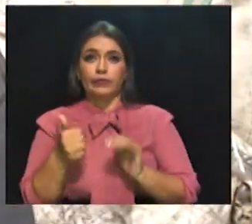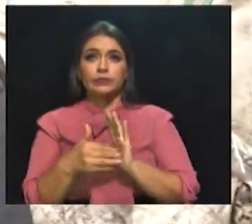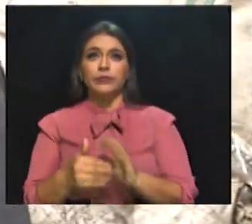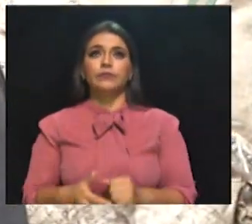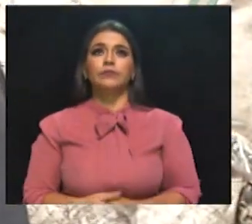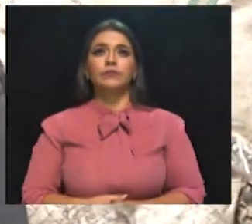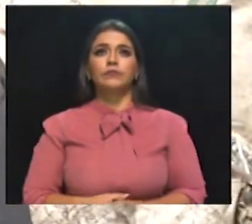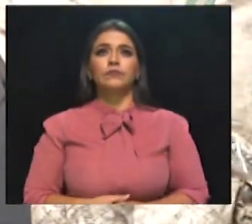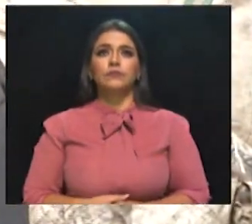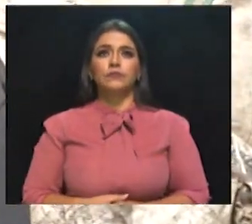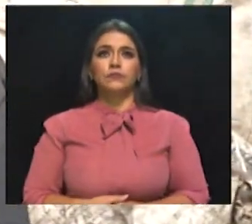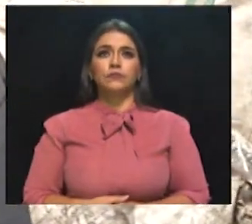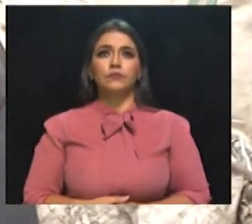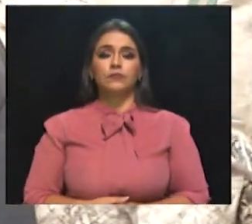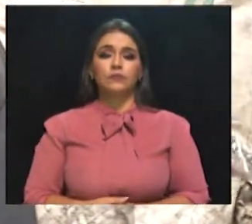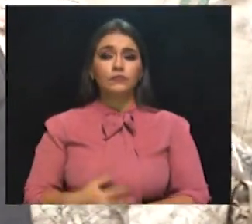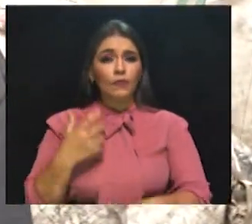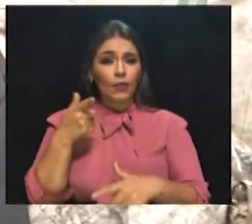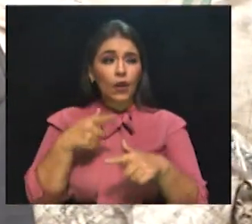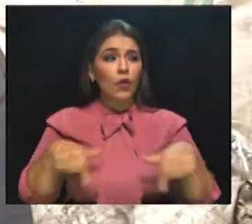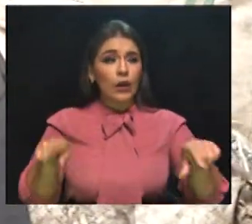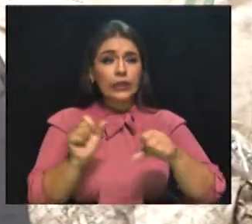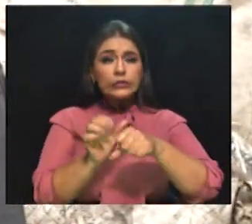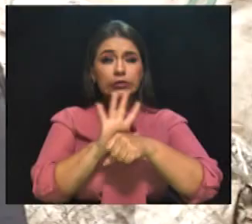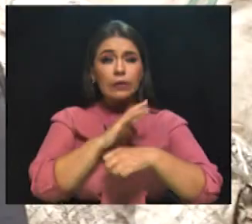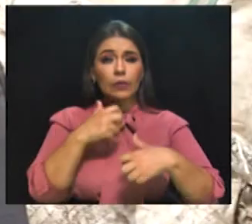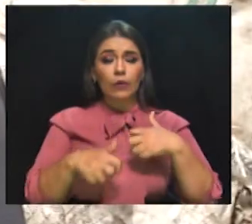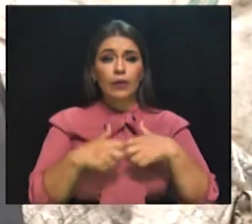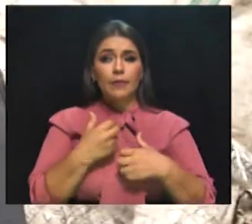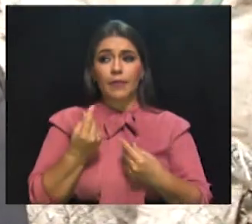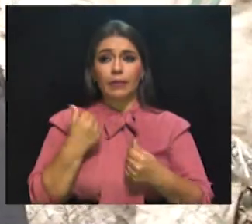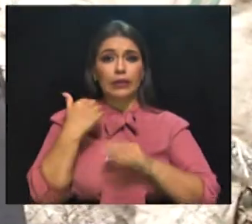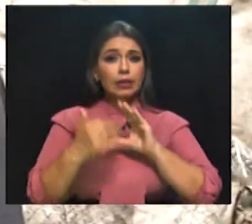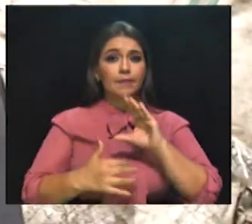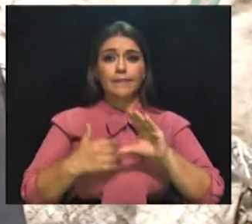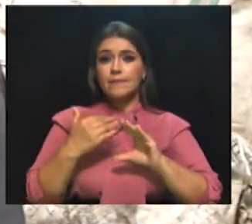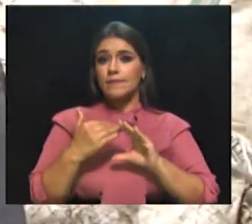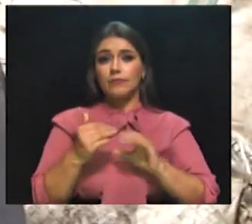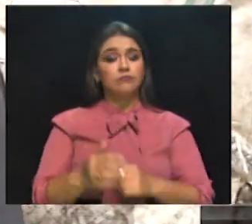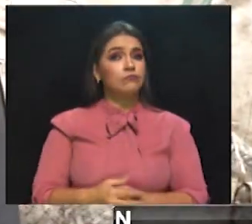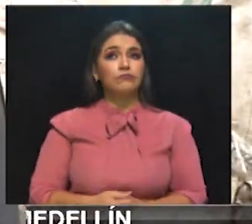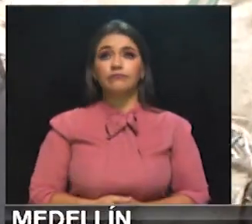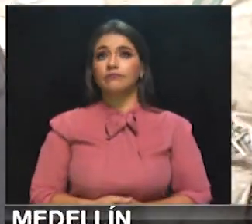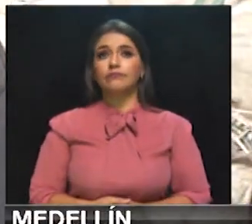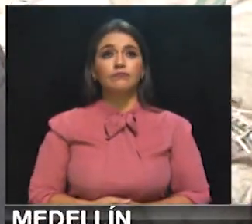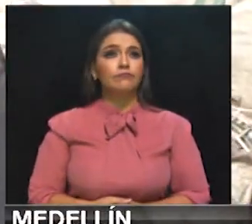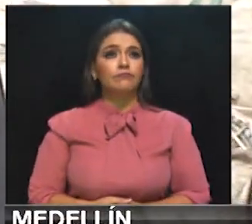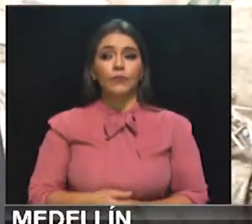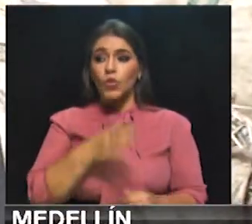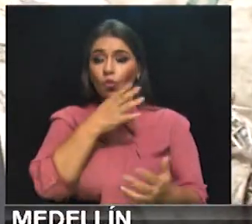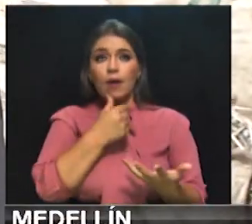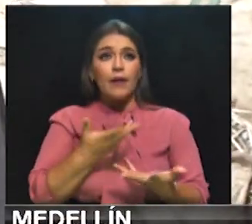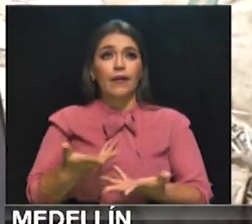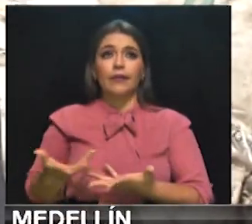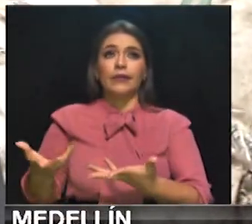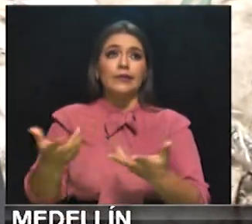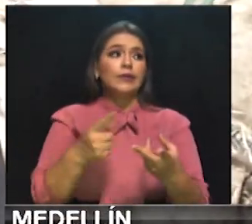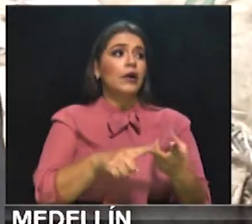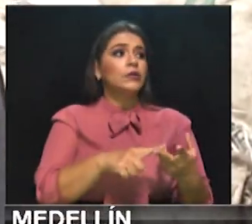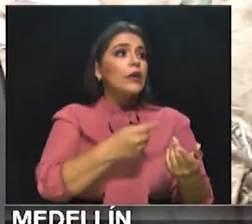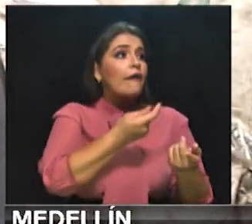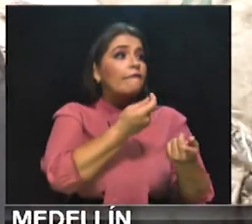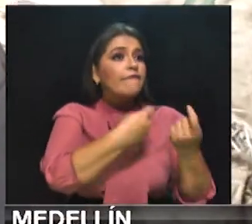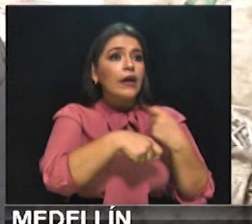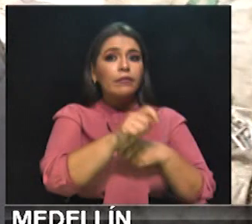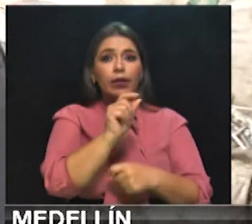con este problema se ha mermado mucho el reciclaje. Inclusive pocas partes nos compran, entonces